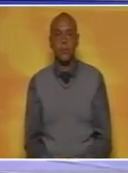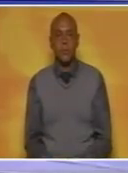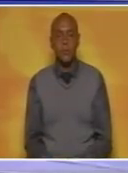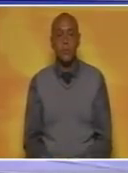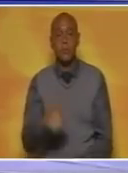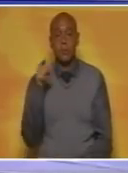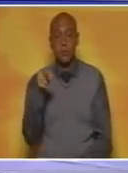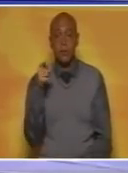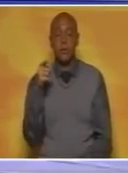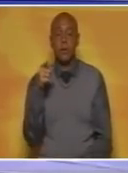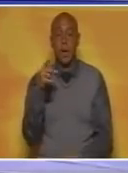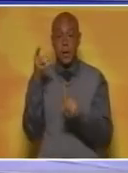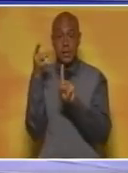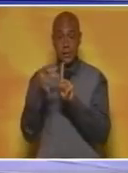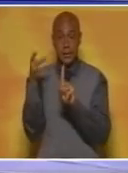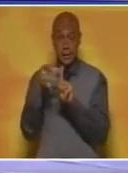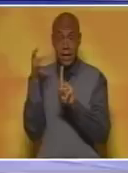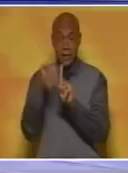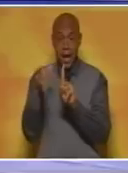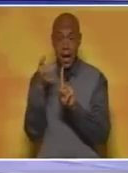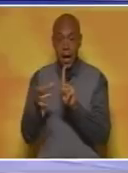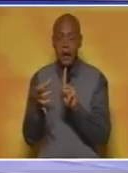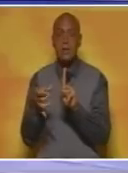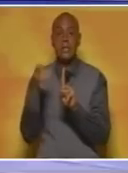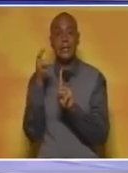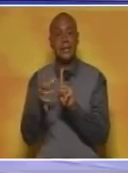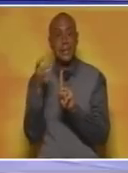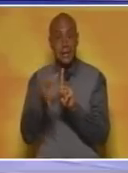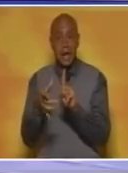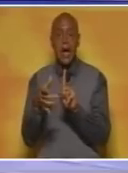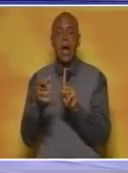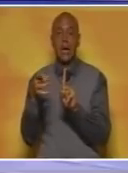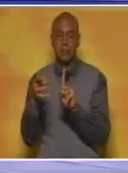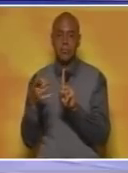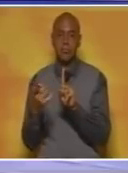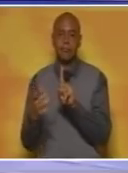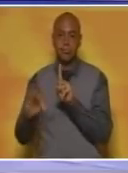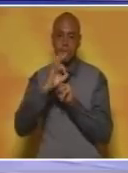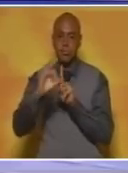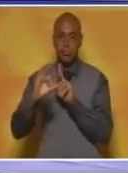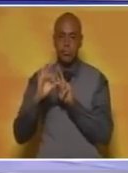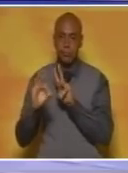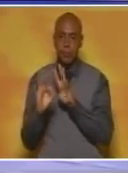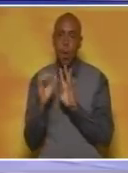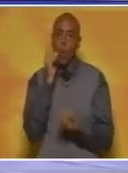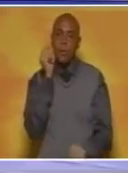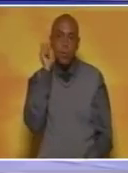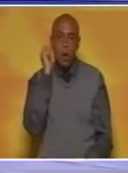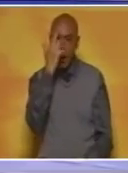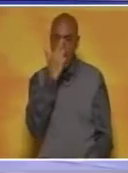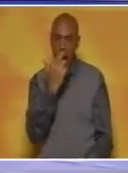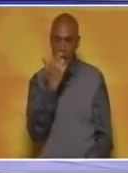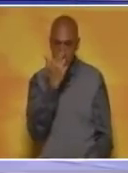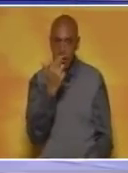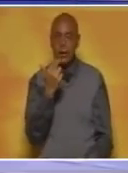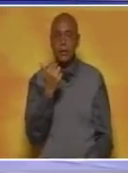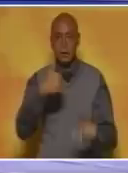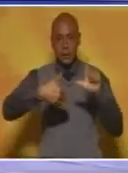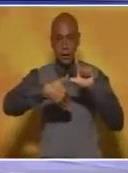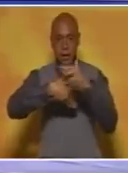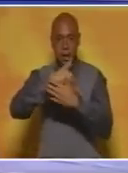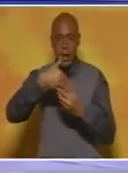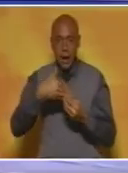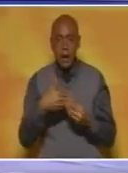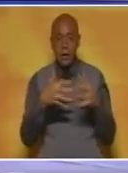El virus del VIH afecta desmedidamente a la comunidad latina en Estados Unidos y, según una investigación, las mujeres